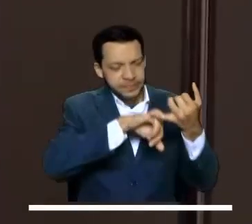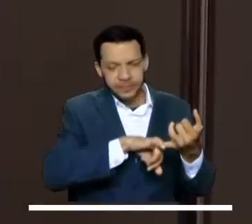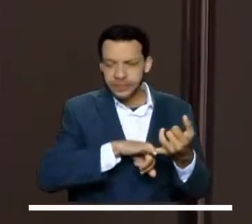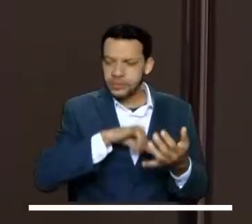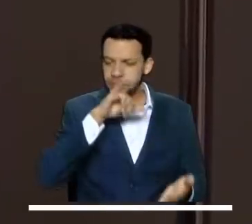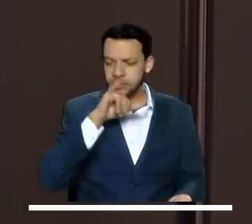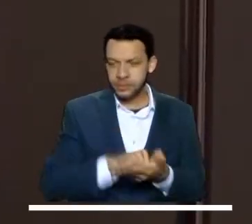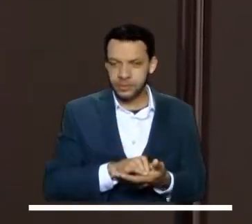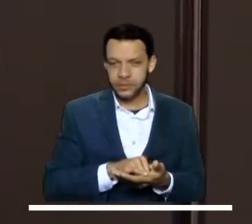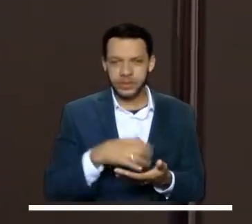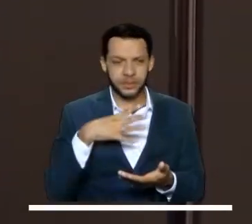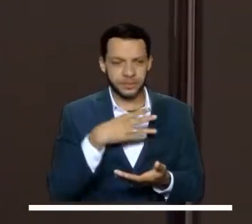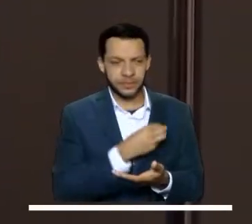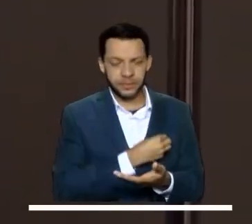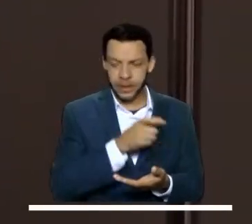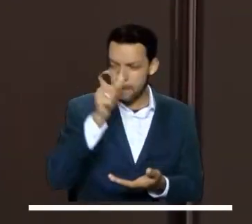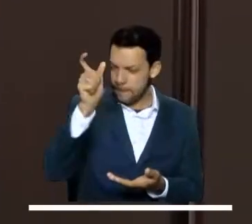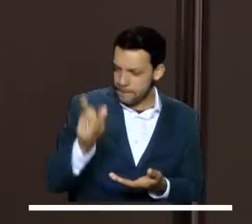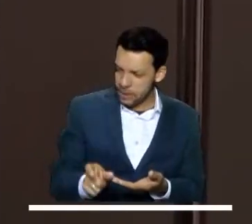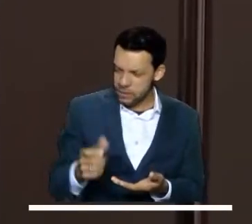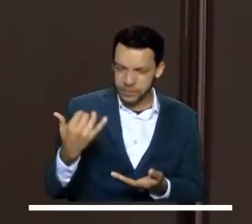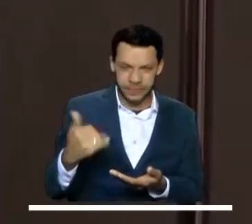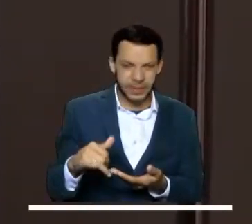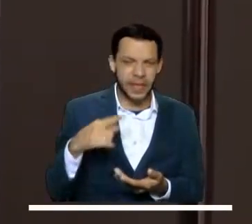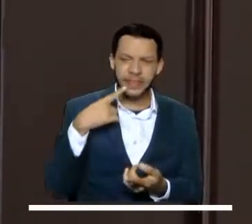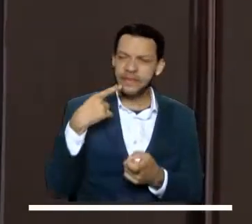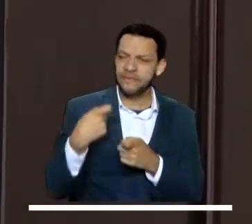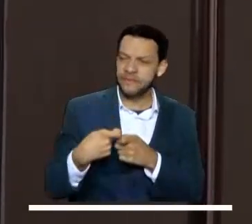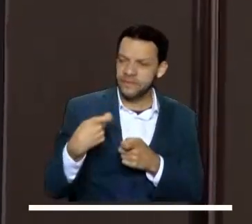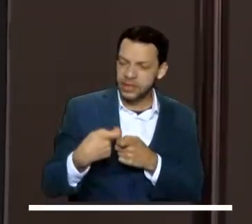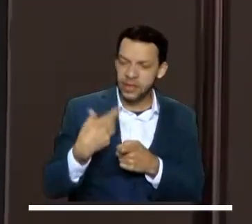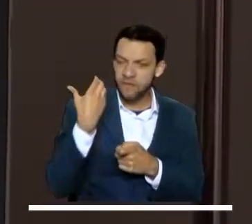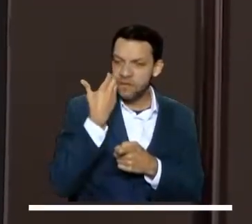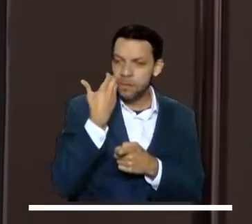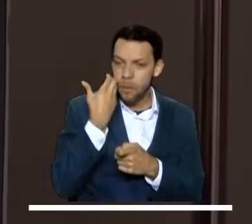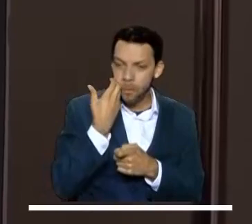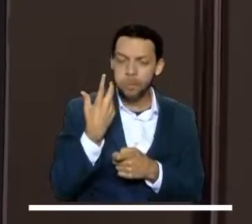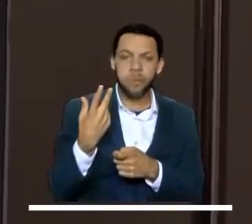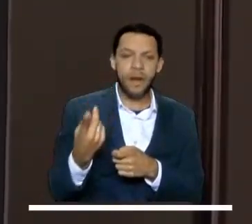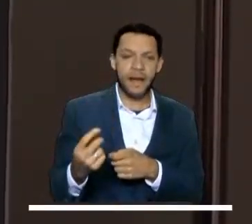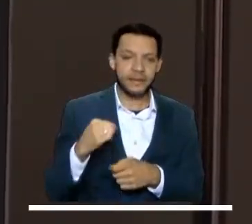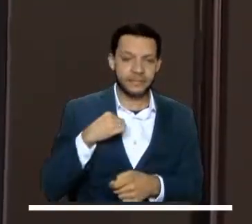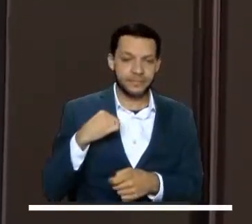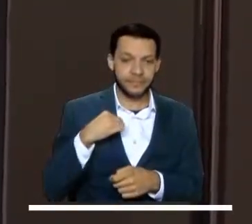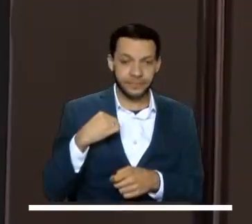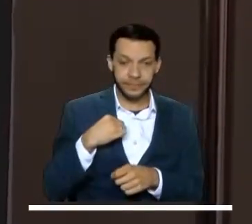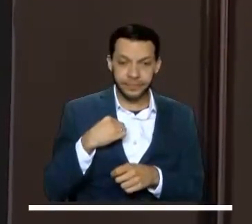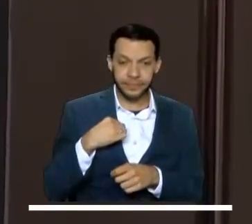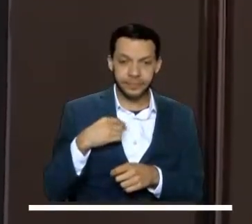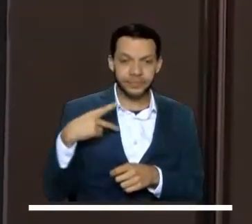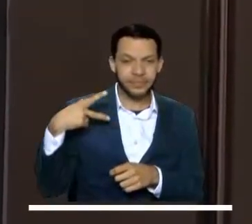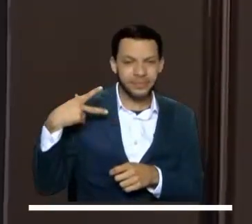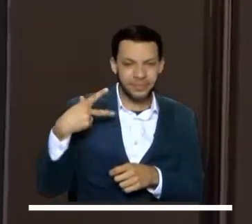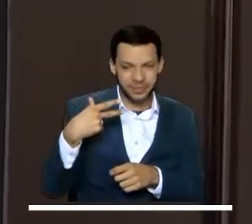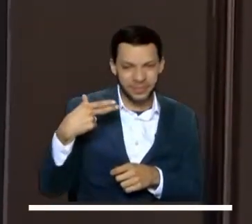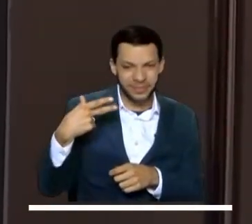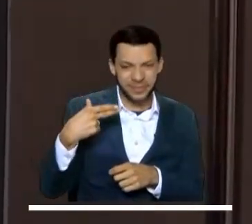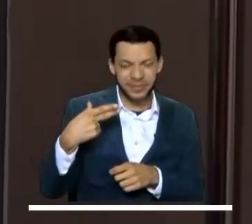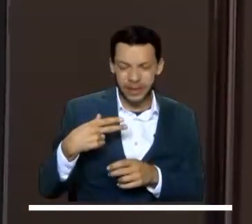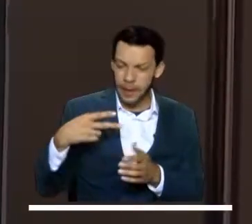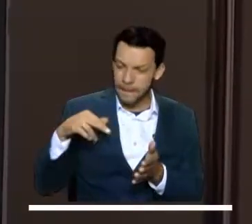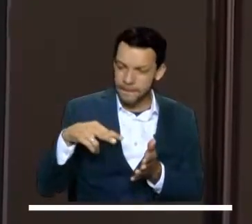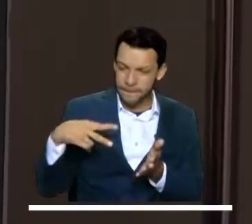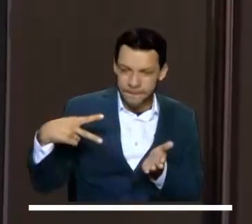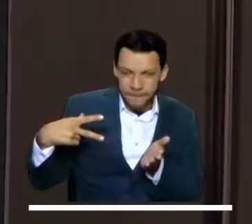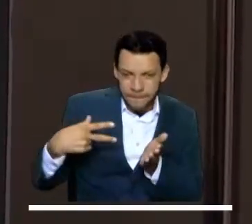medicamentos en pacientes que tienen varias patologías. Esa es la tijera. Esa es la biopsia, la pinza para pellizcar la